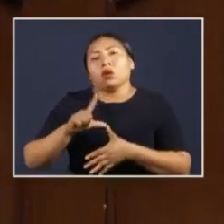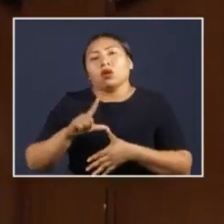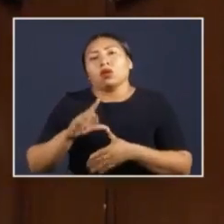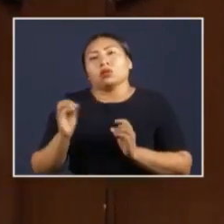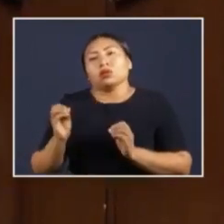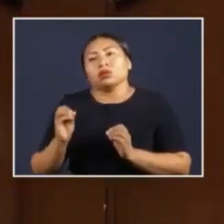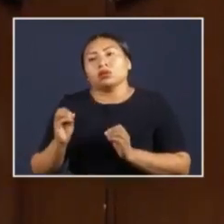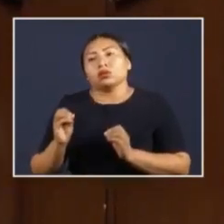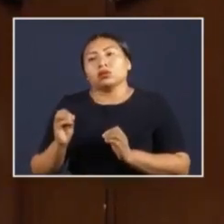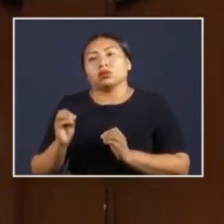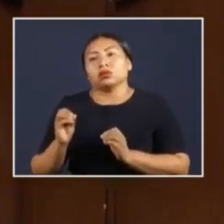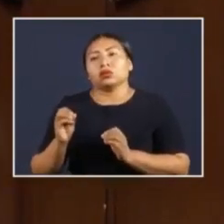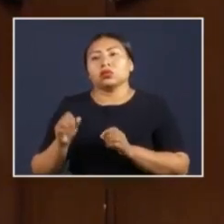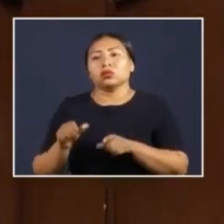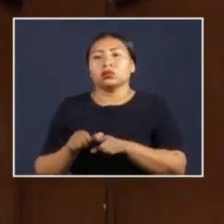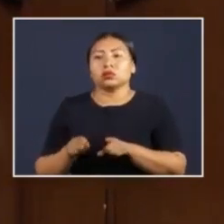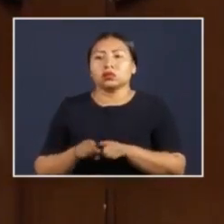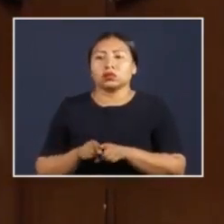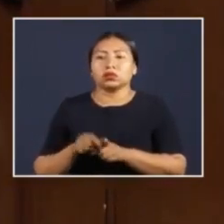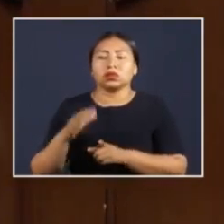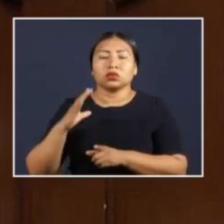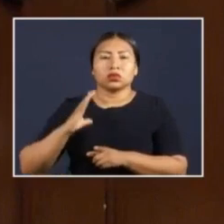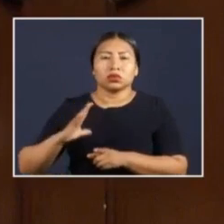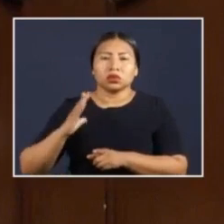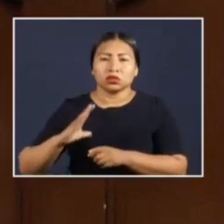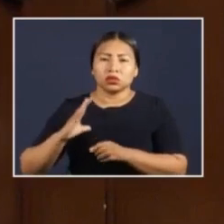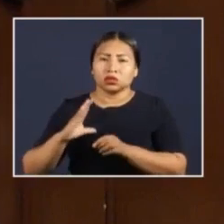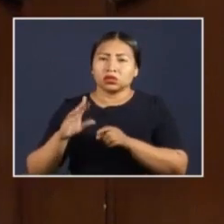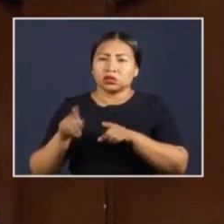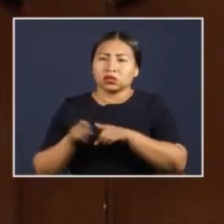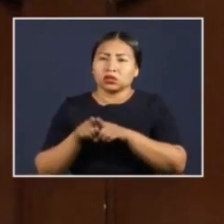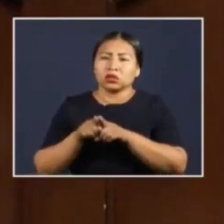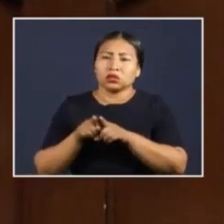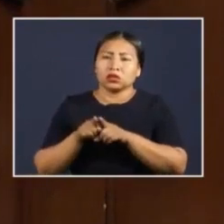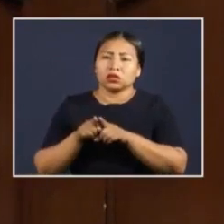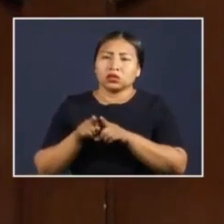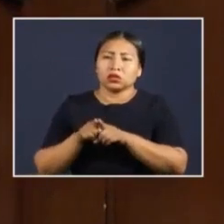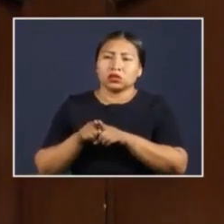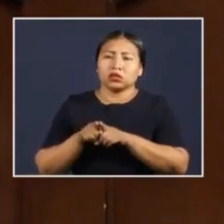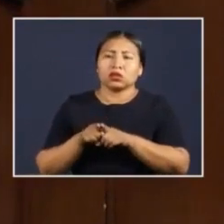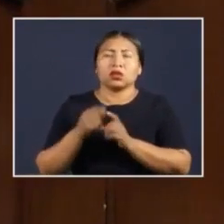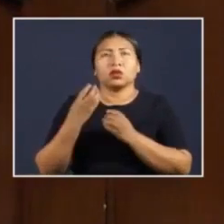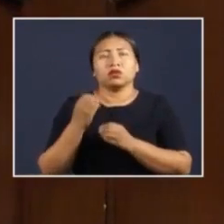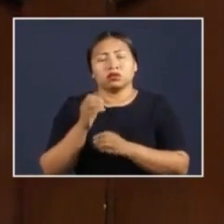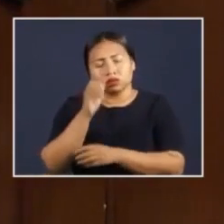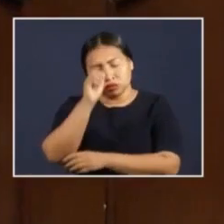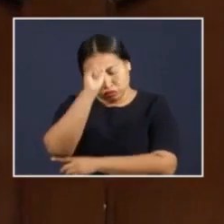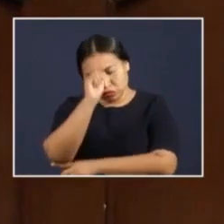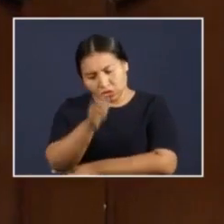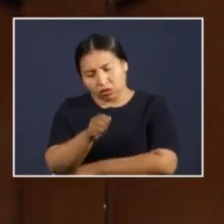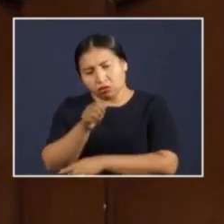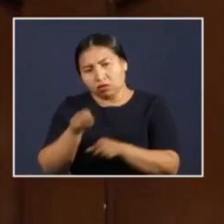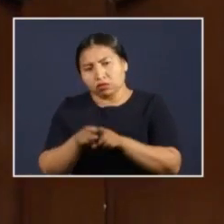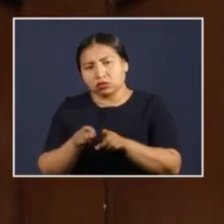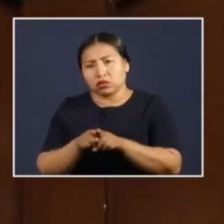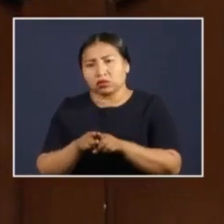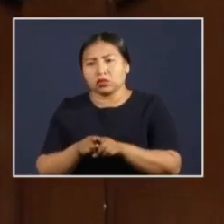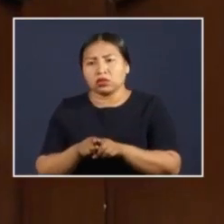cantidad de personas graduadas oficiales graduados en la escuela penitenciaria de policía argentina